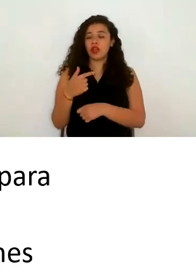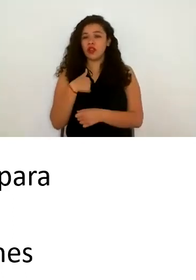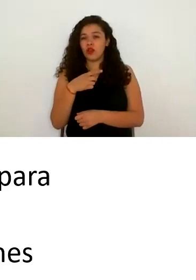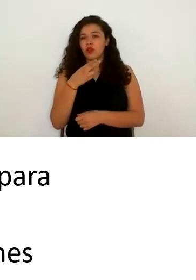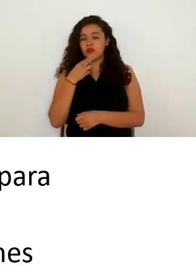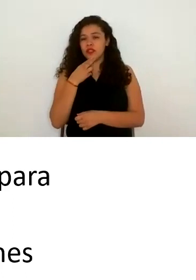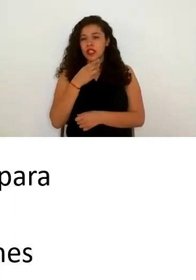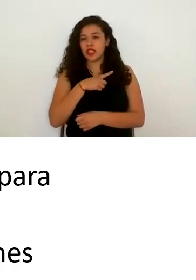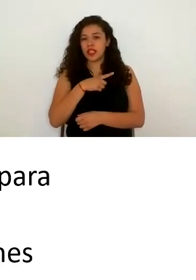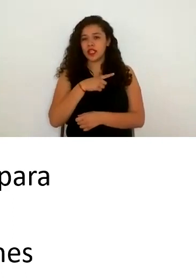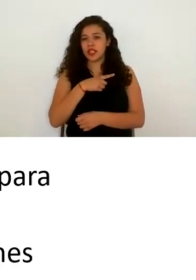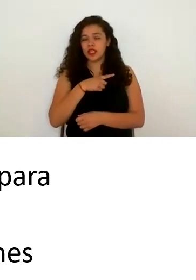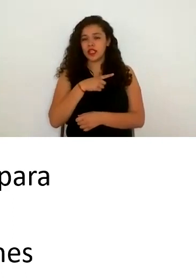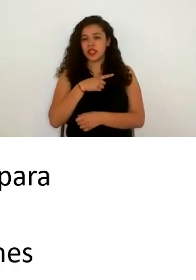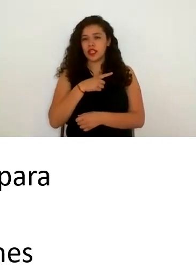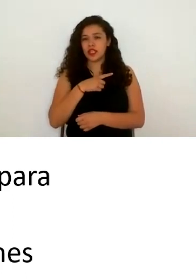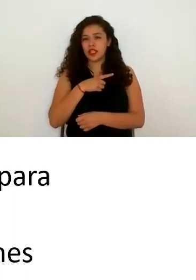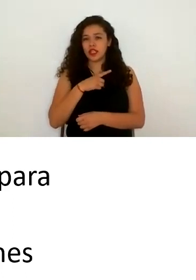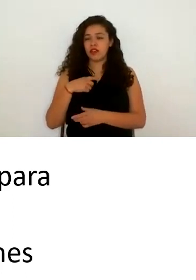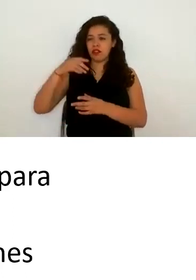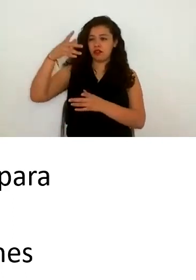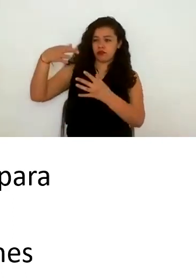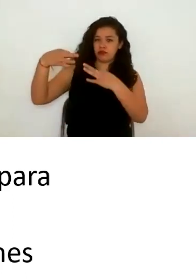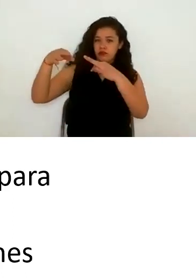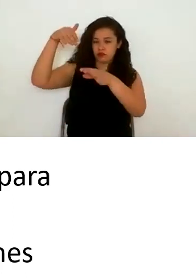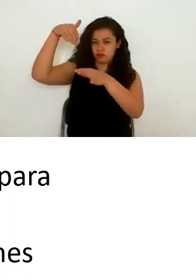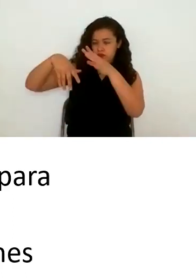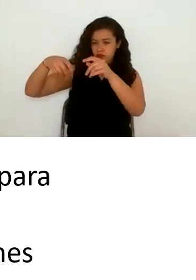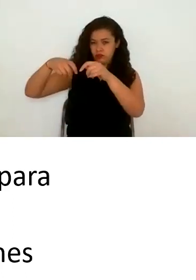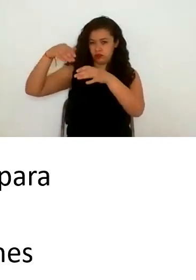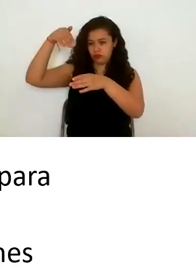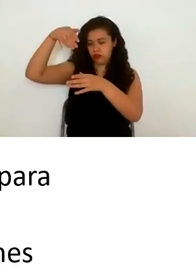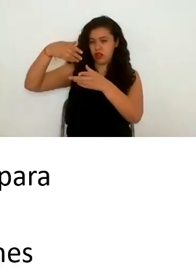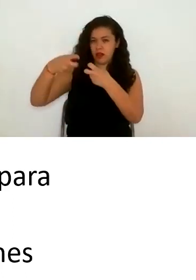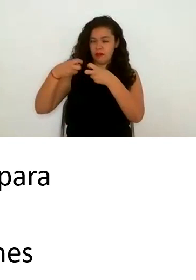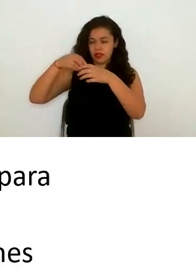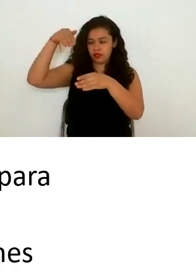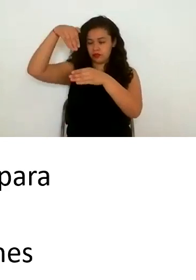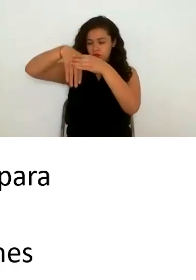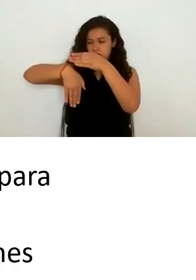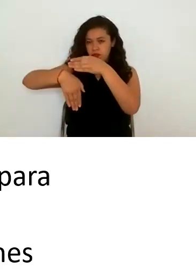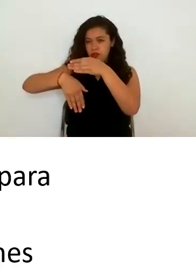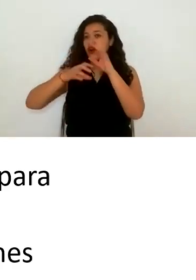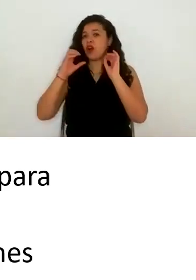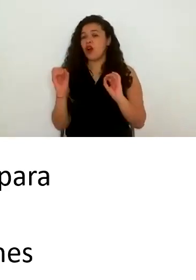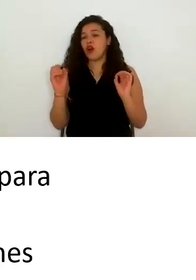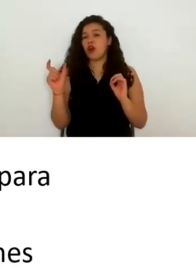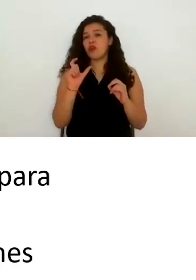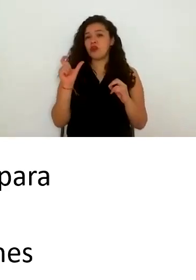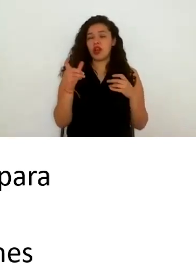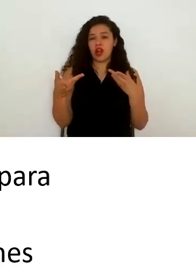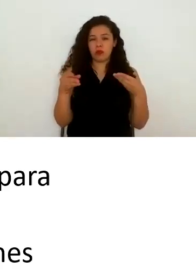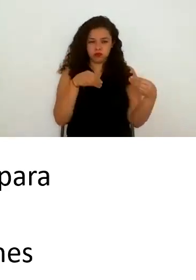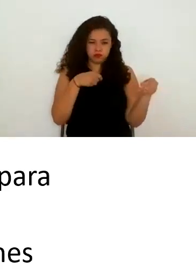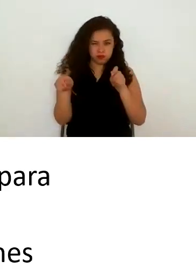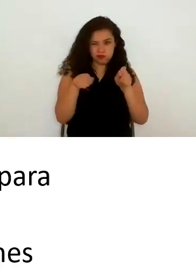utilizar estas guardas plásticas, o a veces cuando son expedientes que no llevan mucha